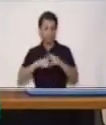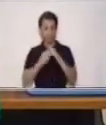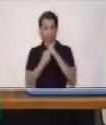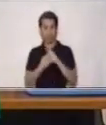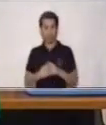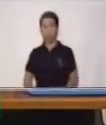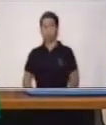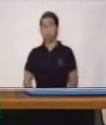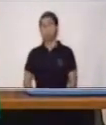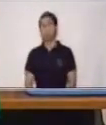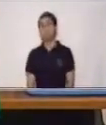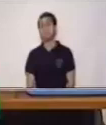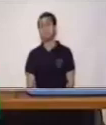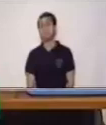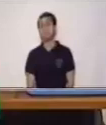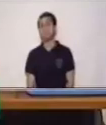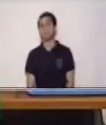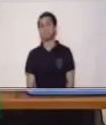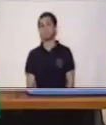tema.